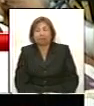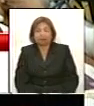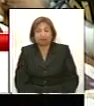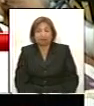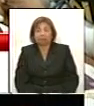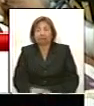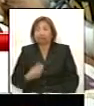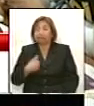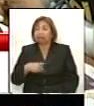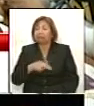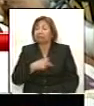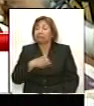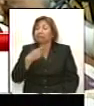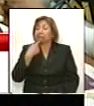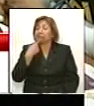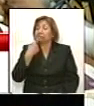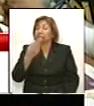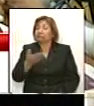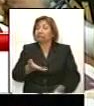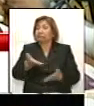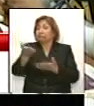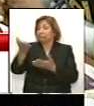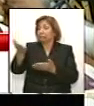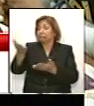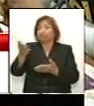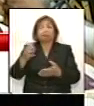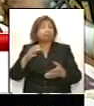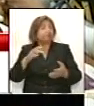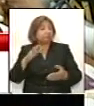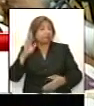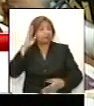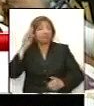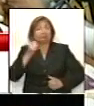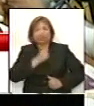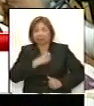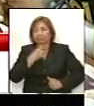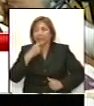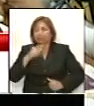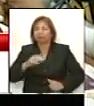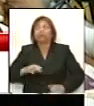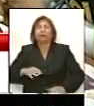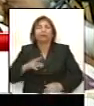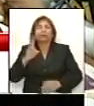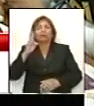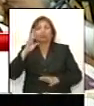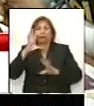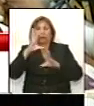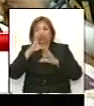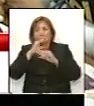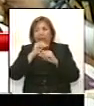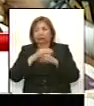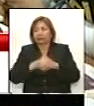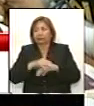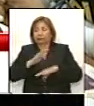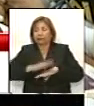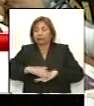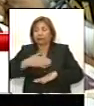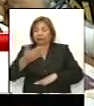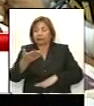lo que nosotros le dijimos es que vaya nuevamente a Caja de Agua, solo que ahí yo salí del despacho un viernes en la noche y fui después de